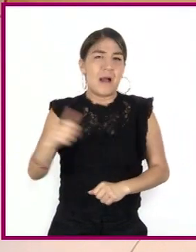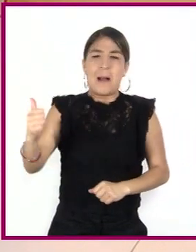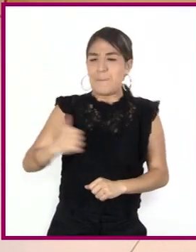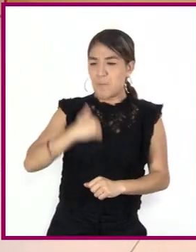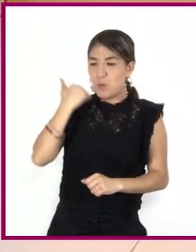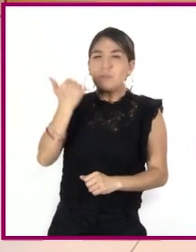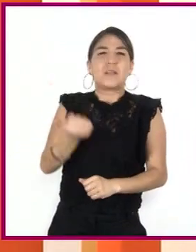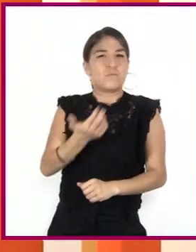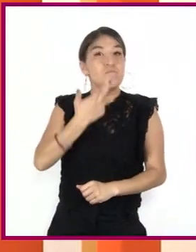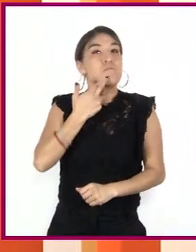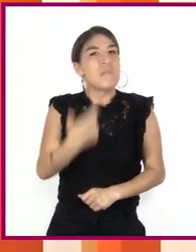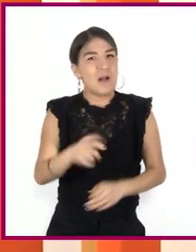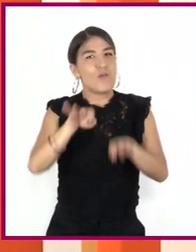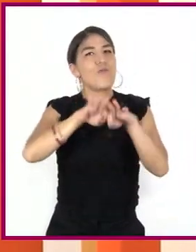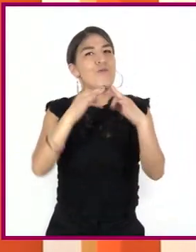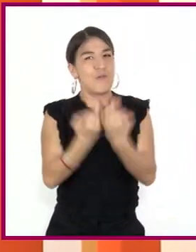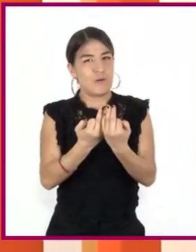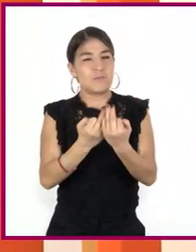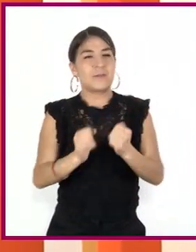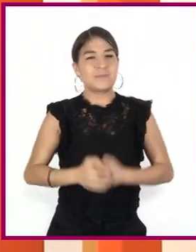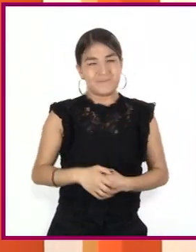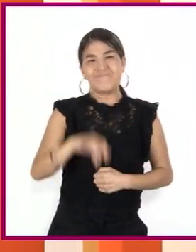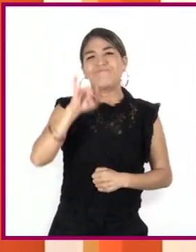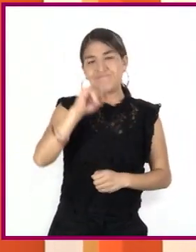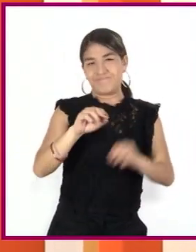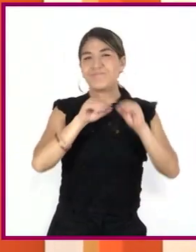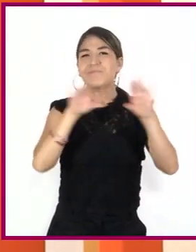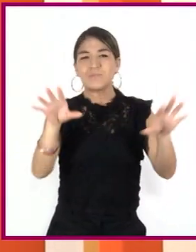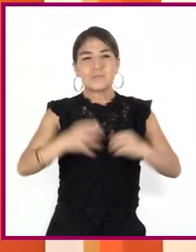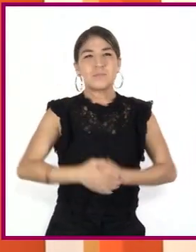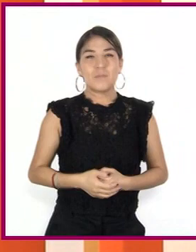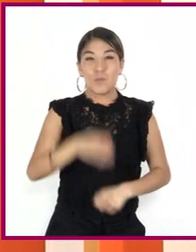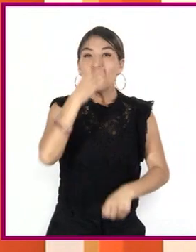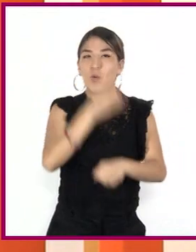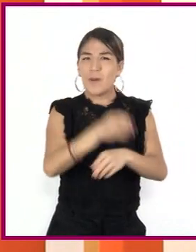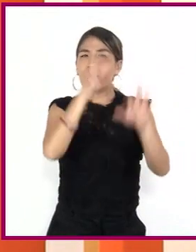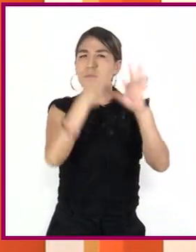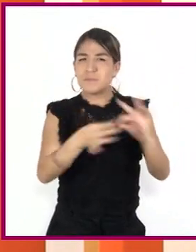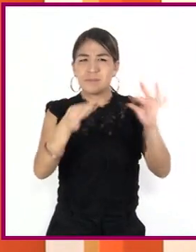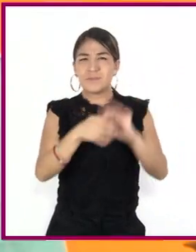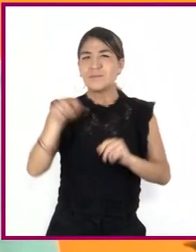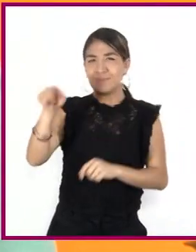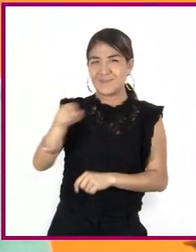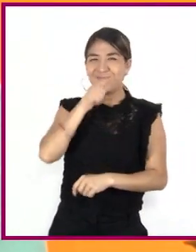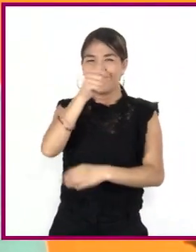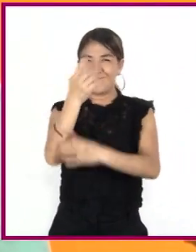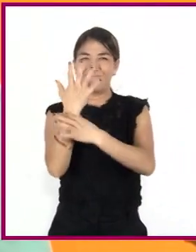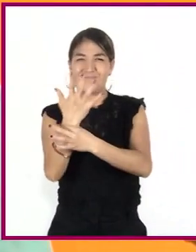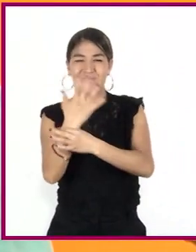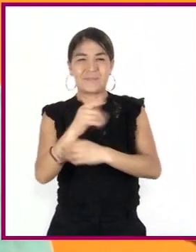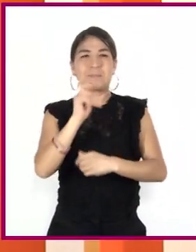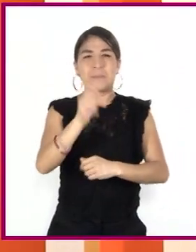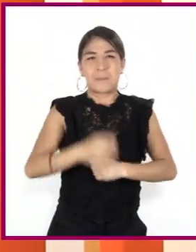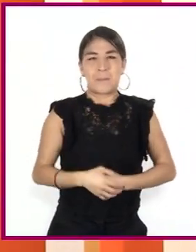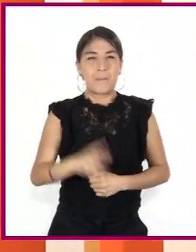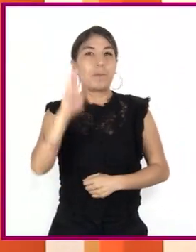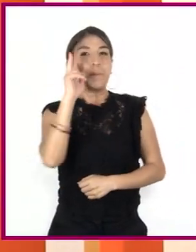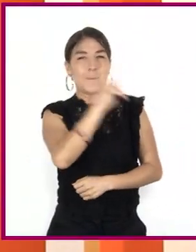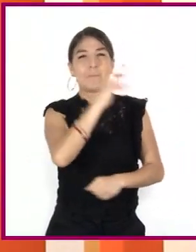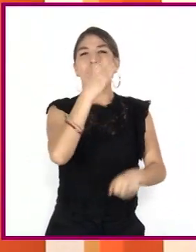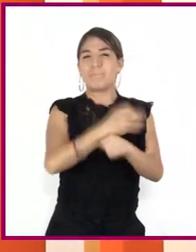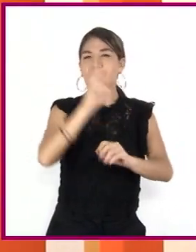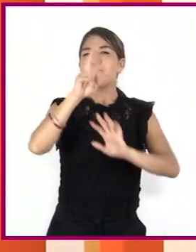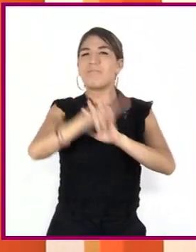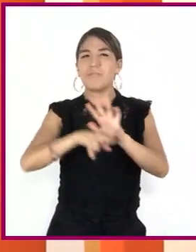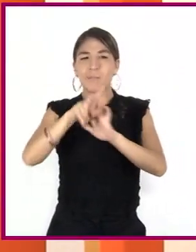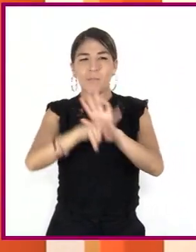manera. Claro que sí. Para profundizar en esto que acabas de decir, observemos el siguiente